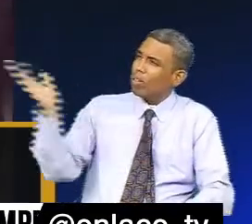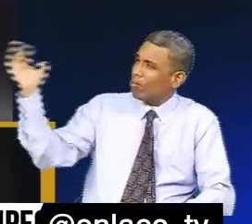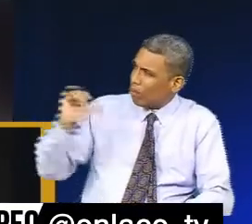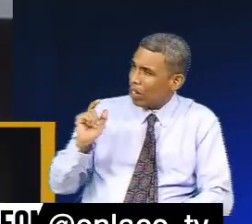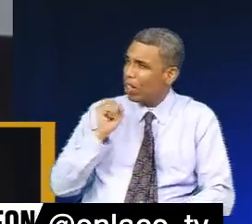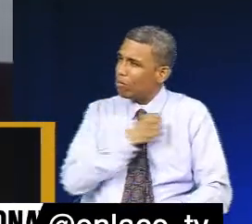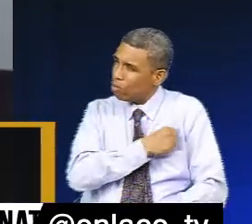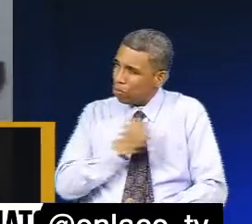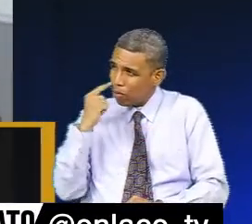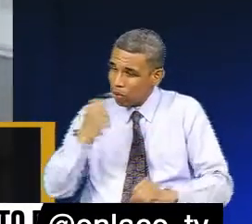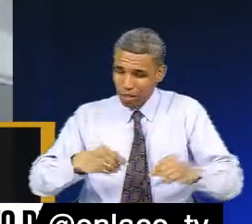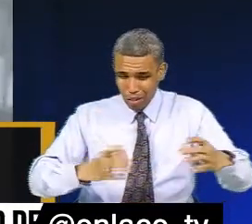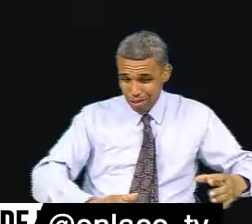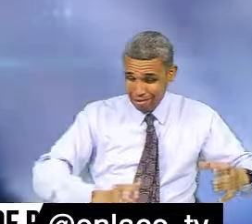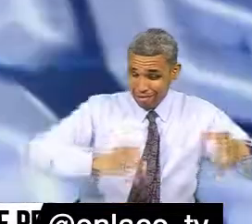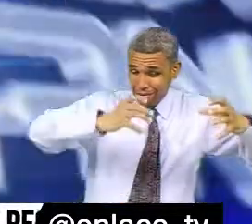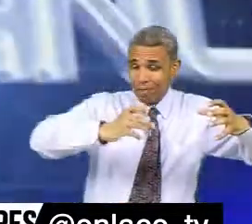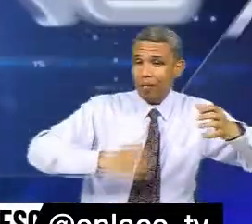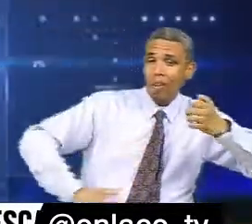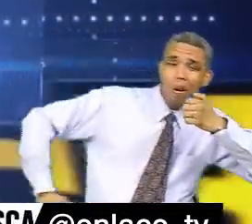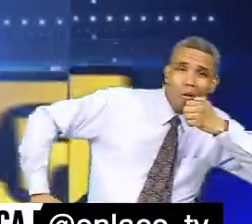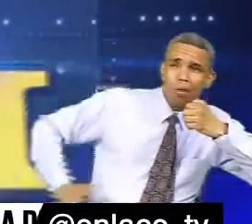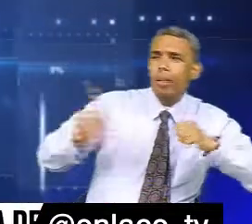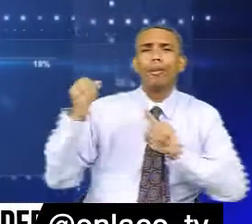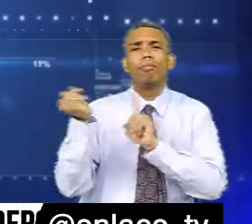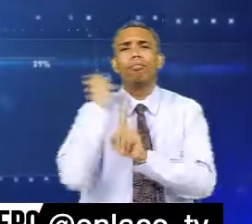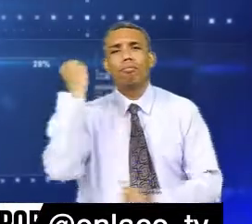y se han hecho los de la oreja sorda.